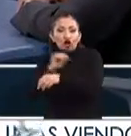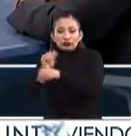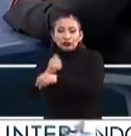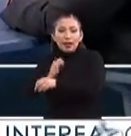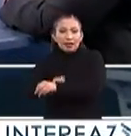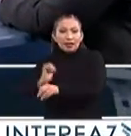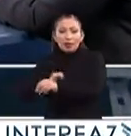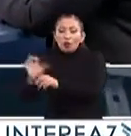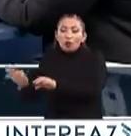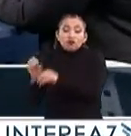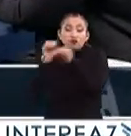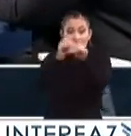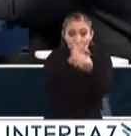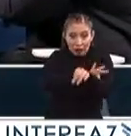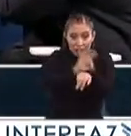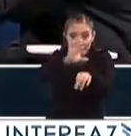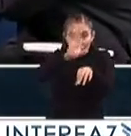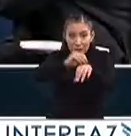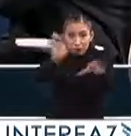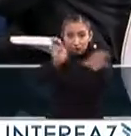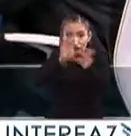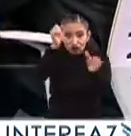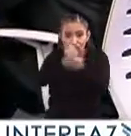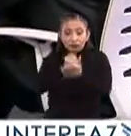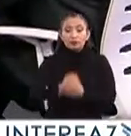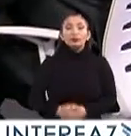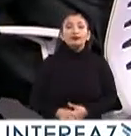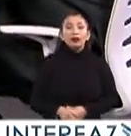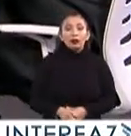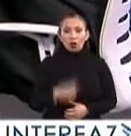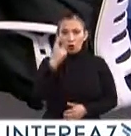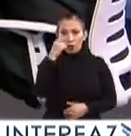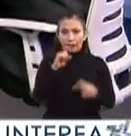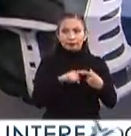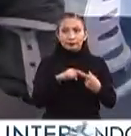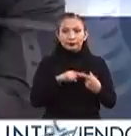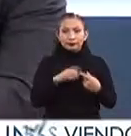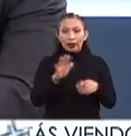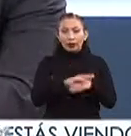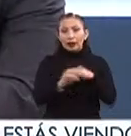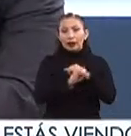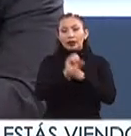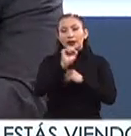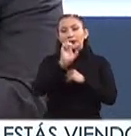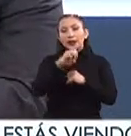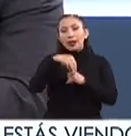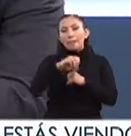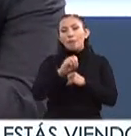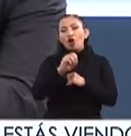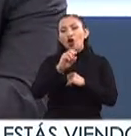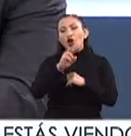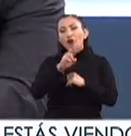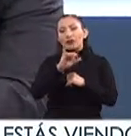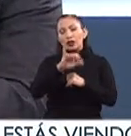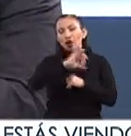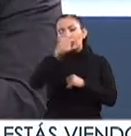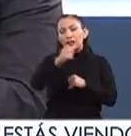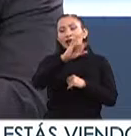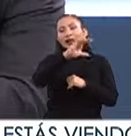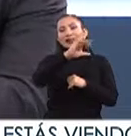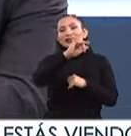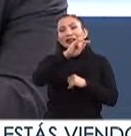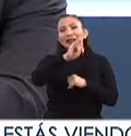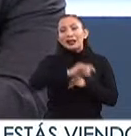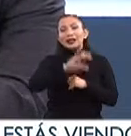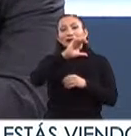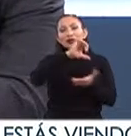su auto pueda acceder a esta certificación? Claro, sí. Una es en la página de CEMOVI y otra es en la página de CITEC.